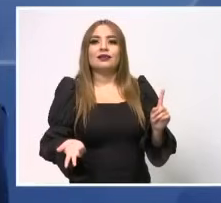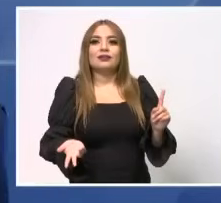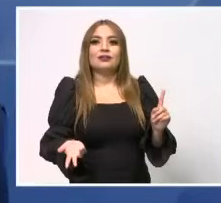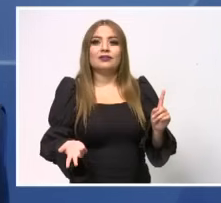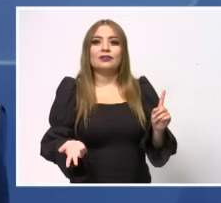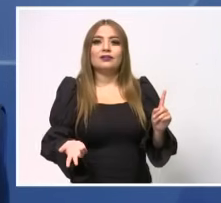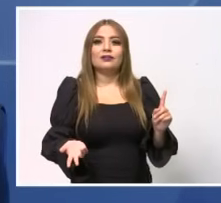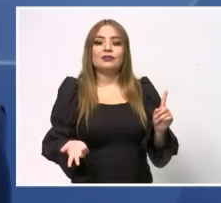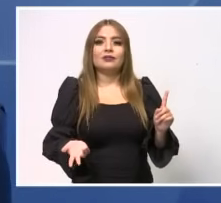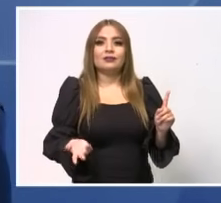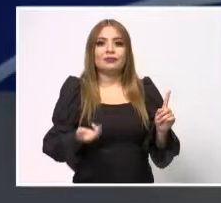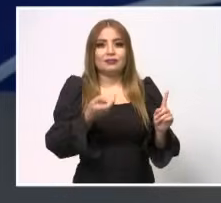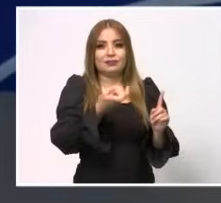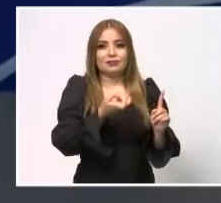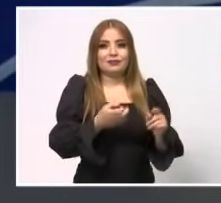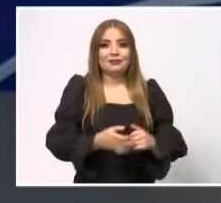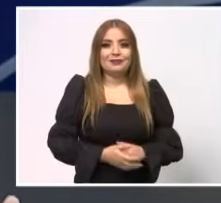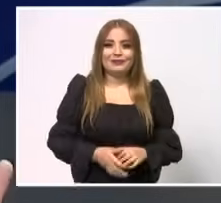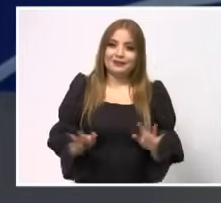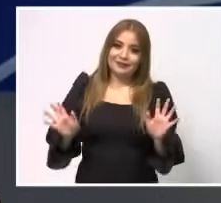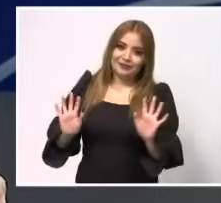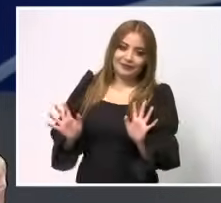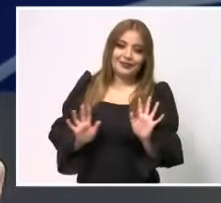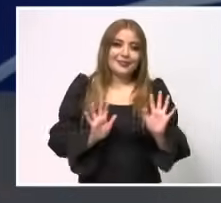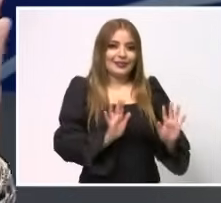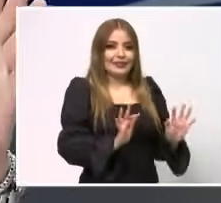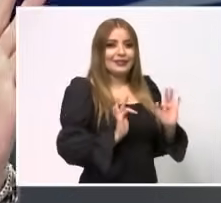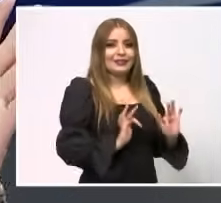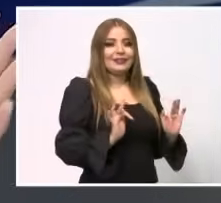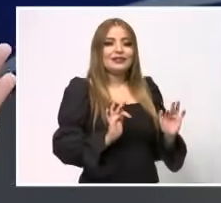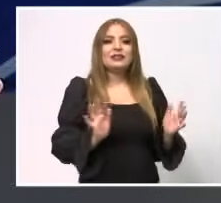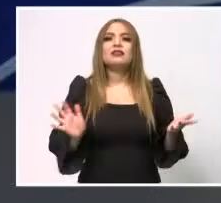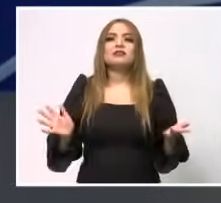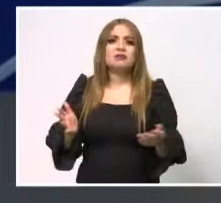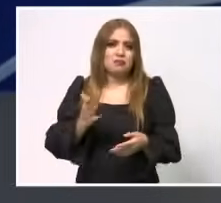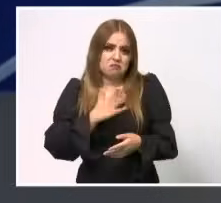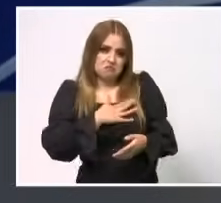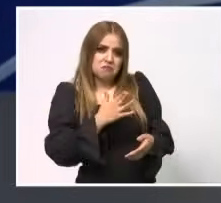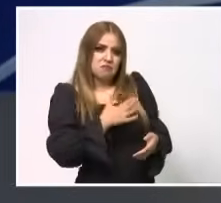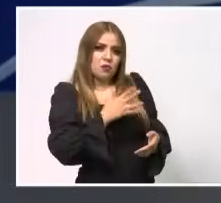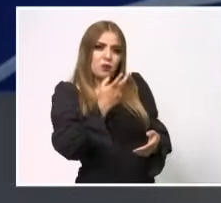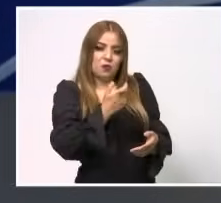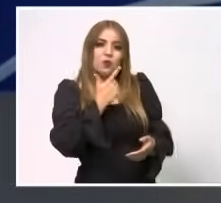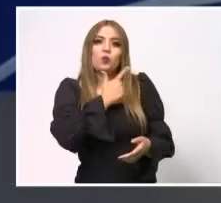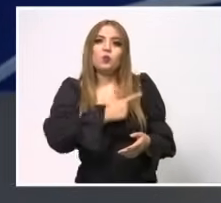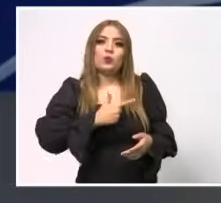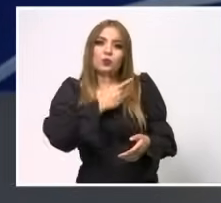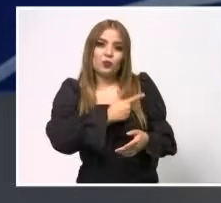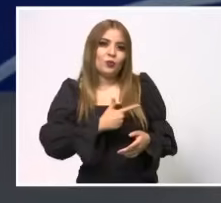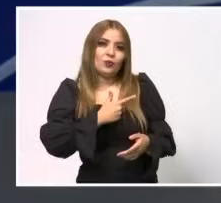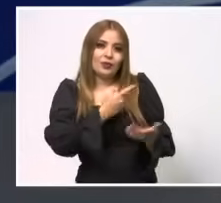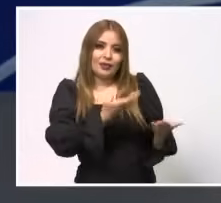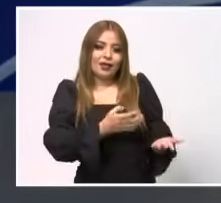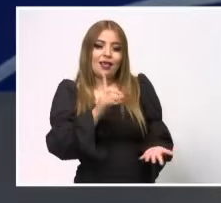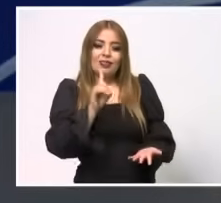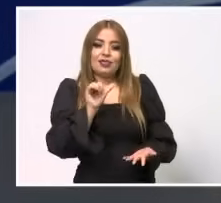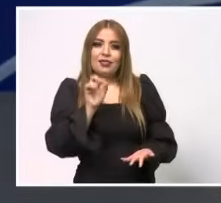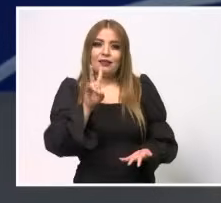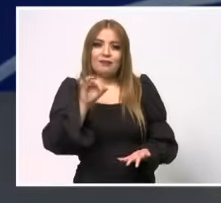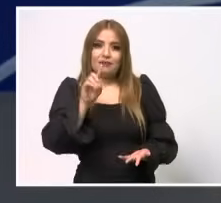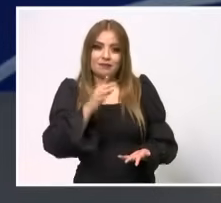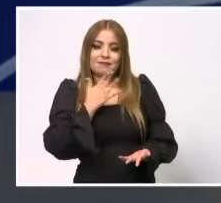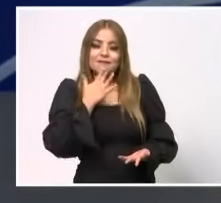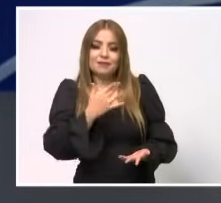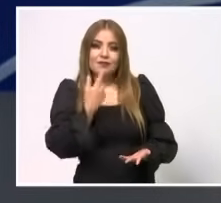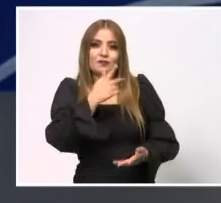No es necesario que lo no no no cierto qué bueno este me da gusto que David esté bien que la familia esté